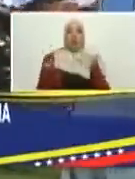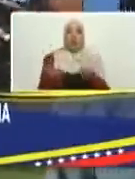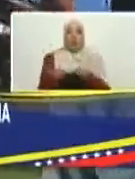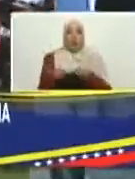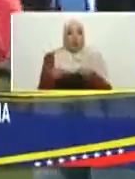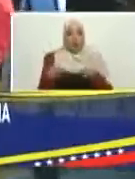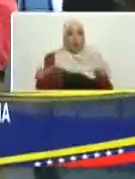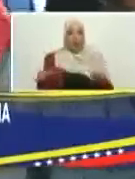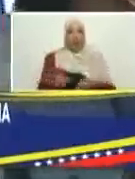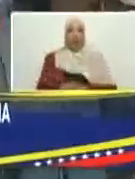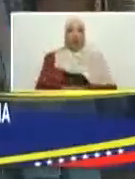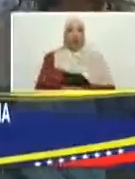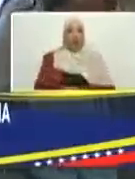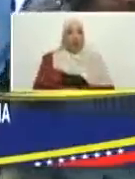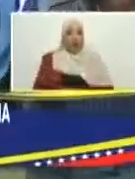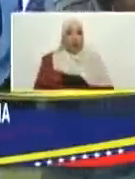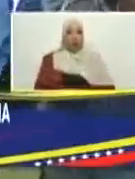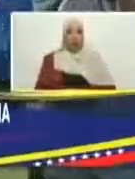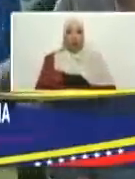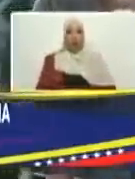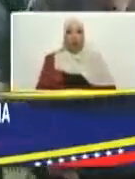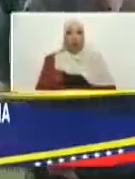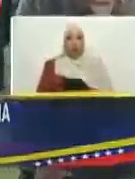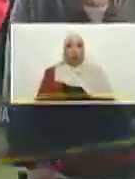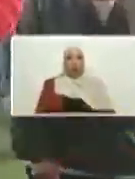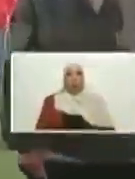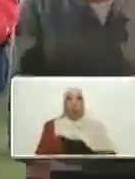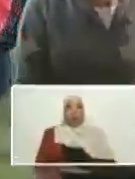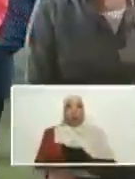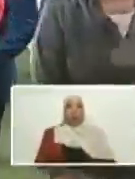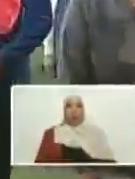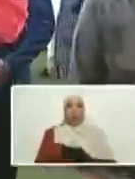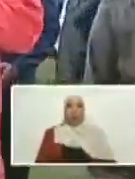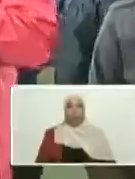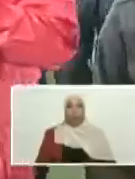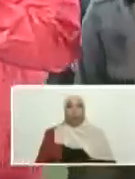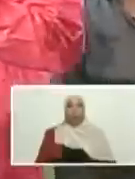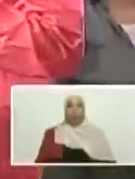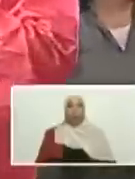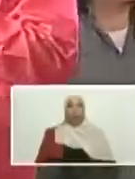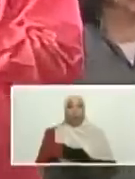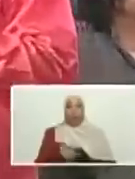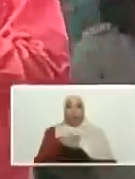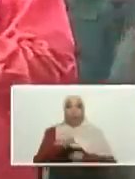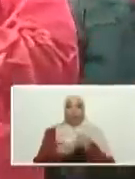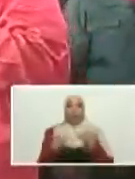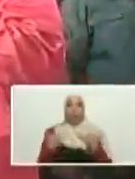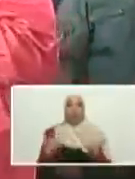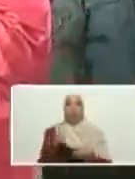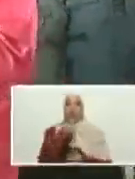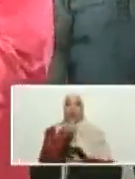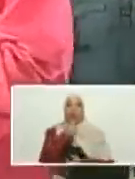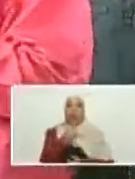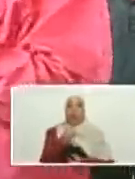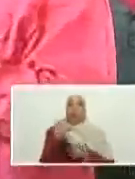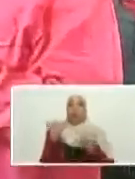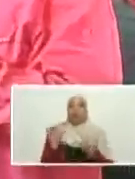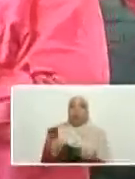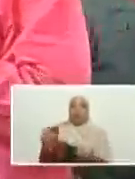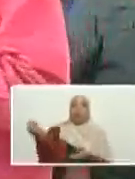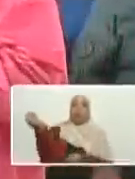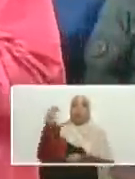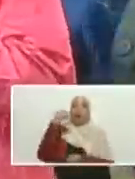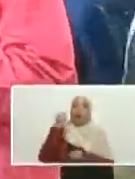las llamadas Tres Marías, hasta ahora la revolución ha entregado a los campesinos, campesinas, agrourbanos y agrourbanas,